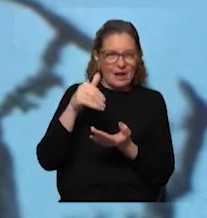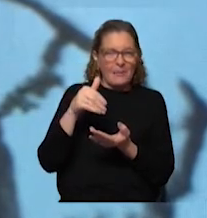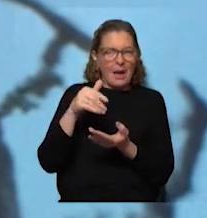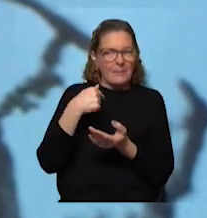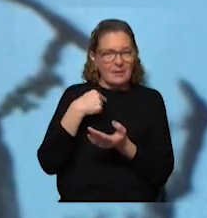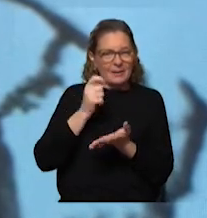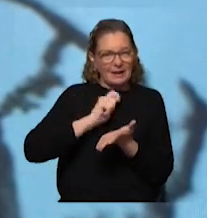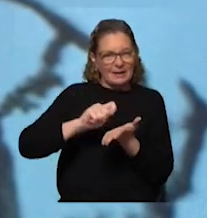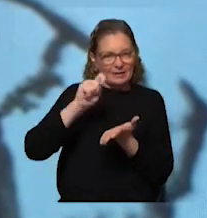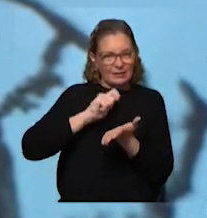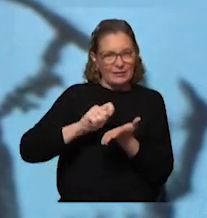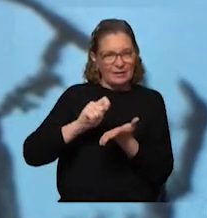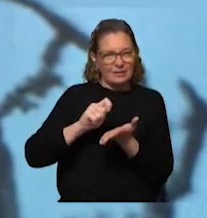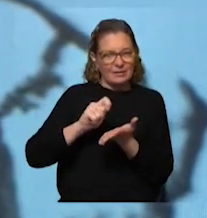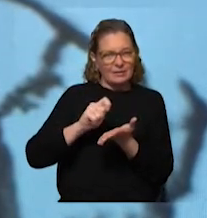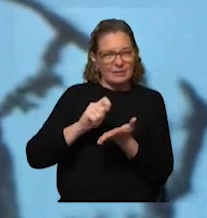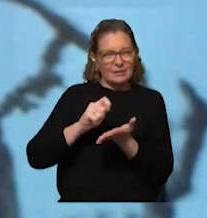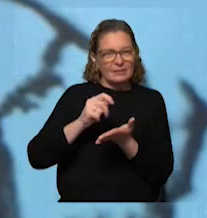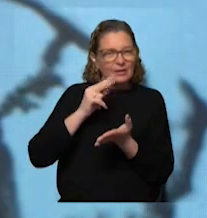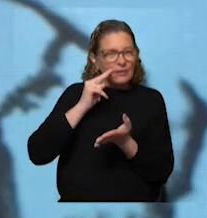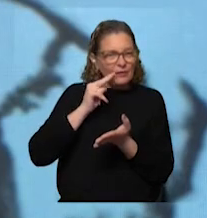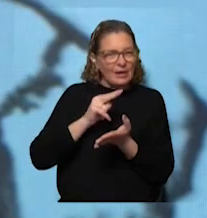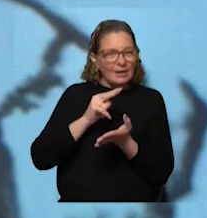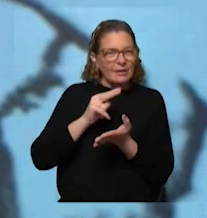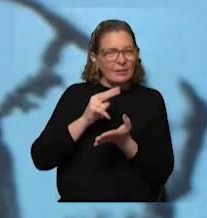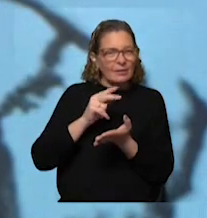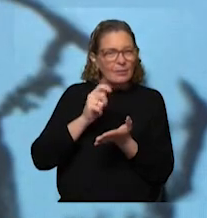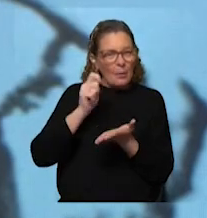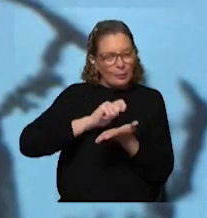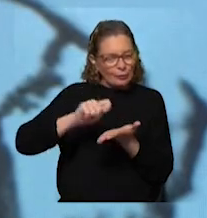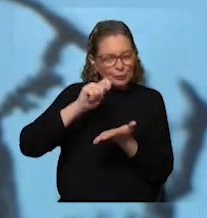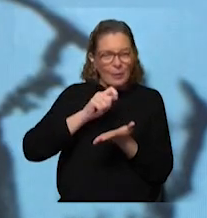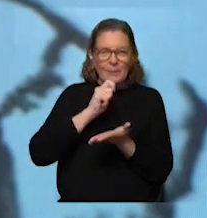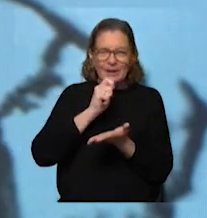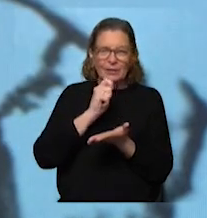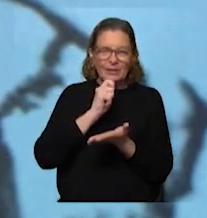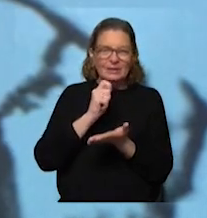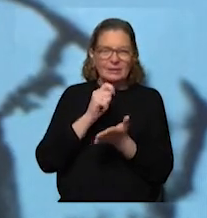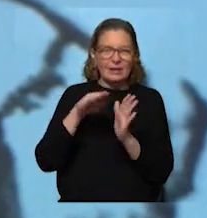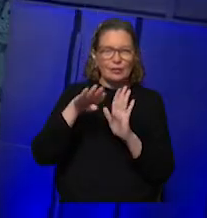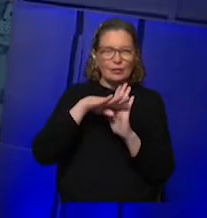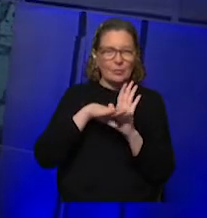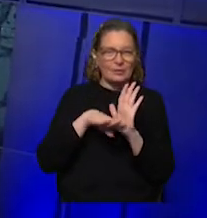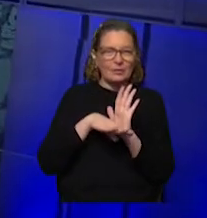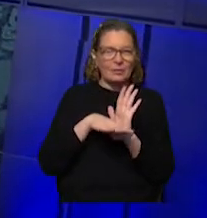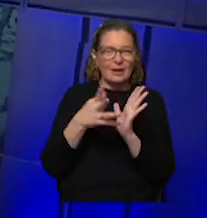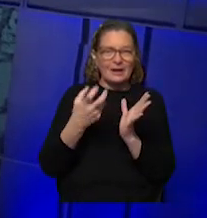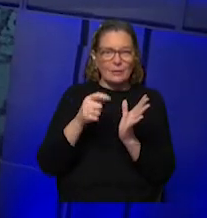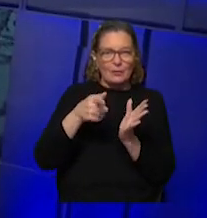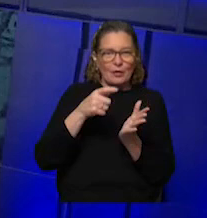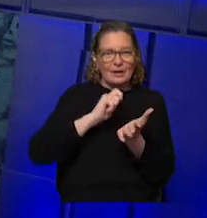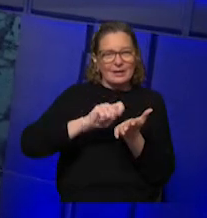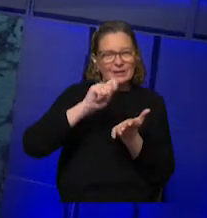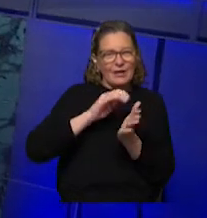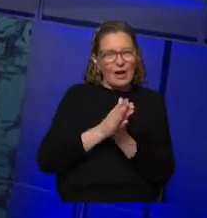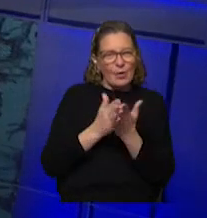para escribir este libro a raíz de ver justamente mi producción periodística y ver la agenda que yo sigo dicen queremos que escribas